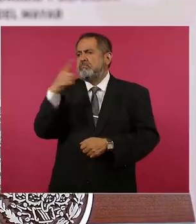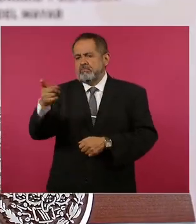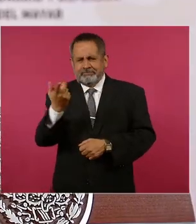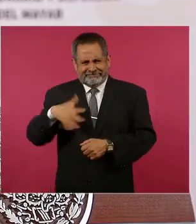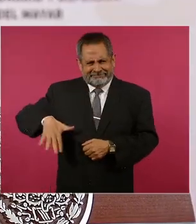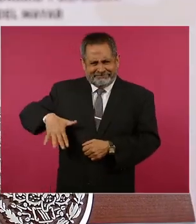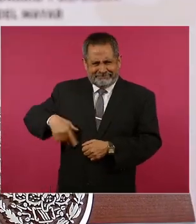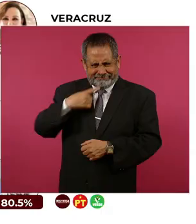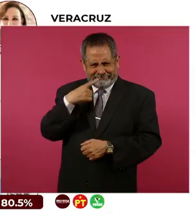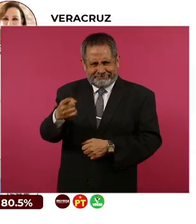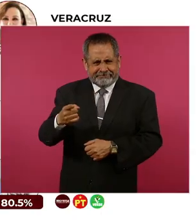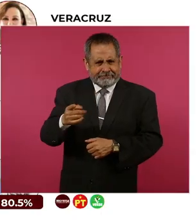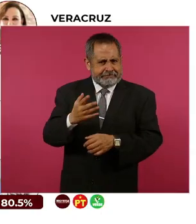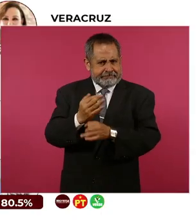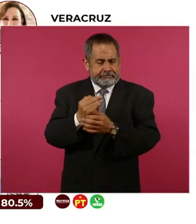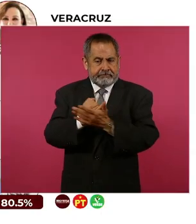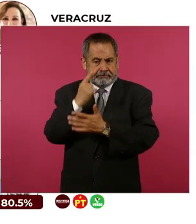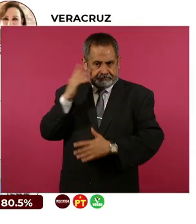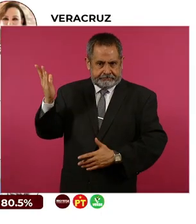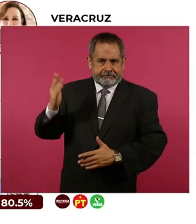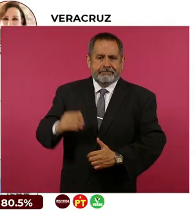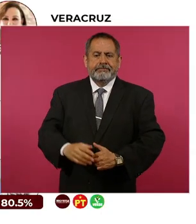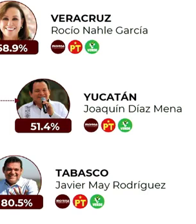decir. Estos son